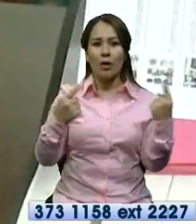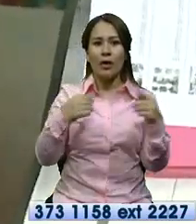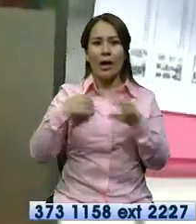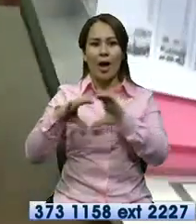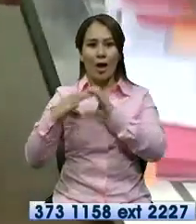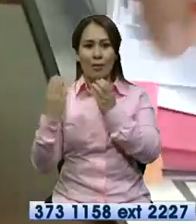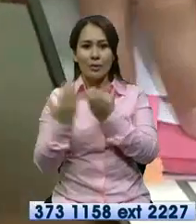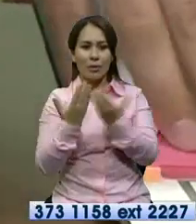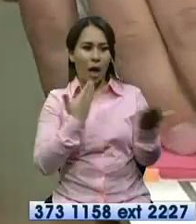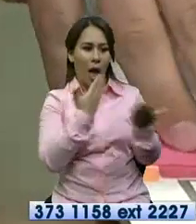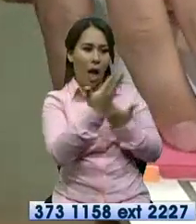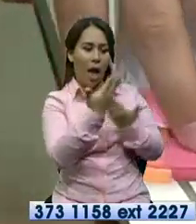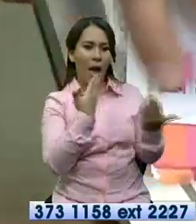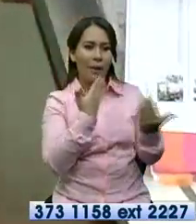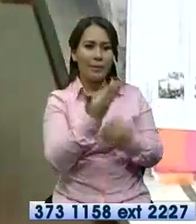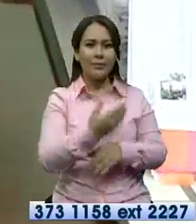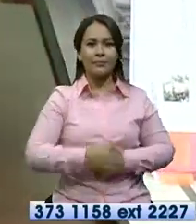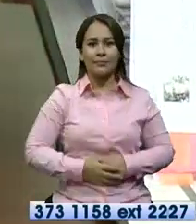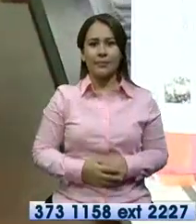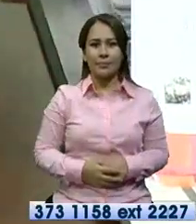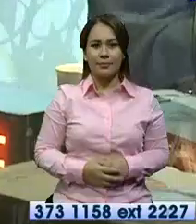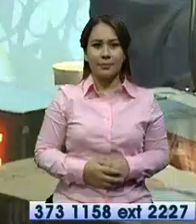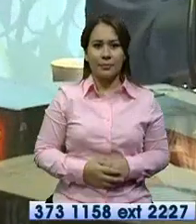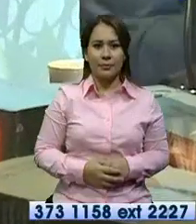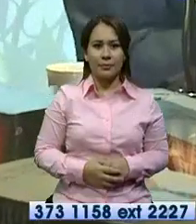de Fiscalización.